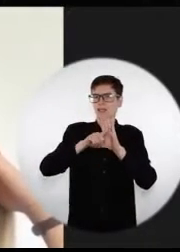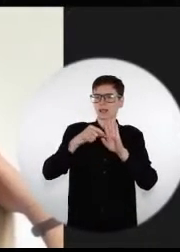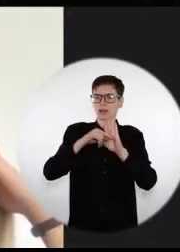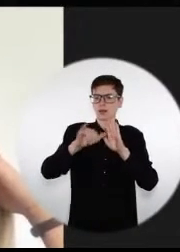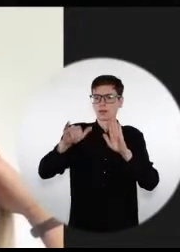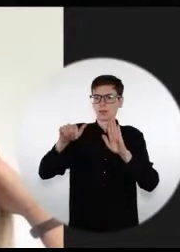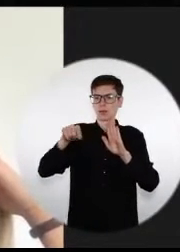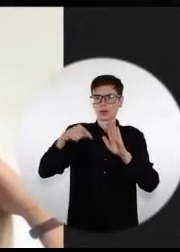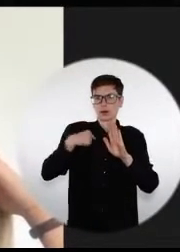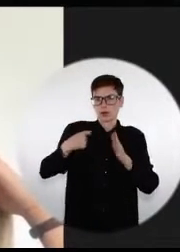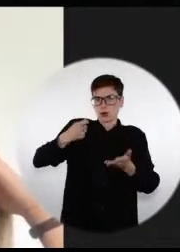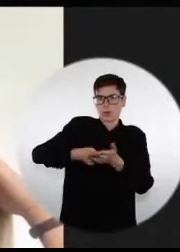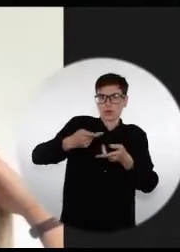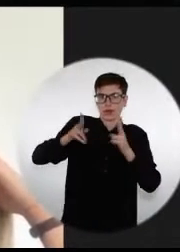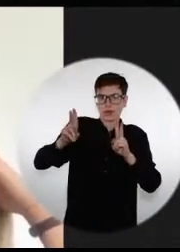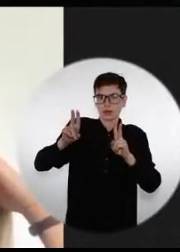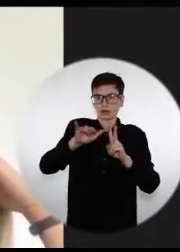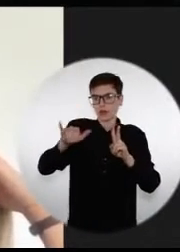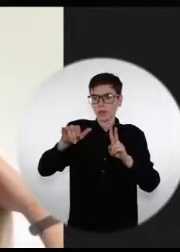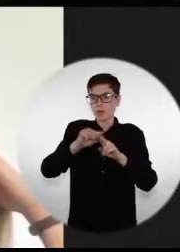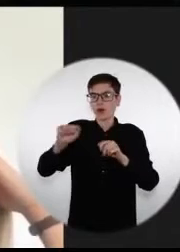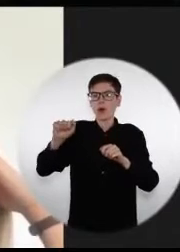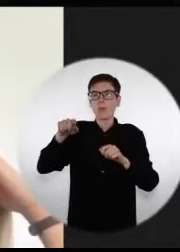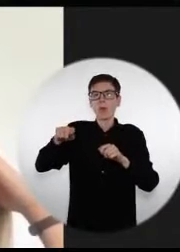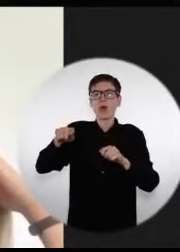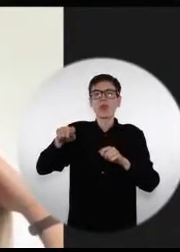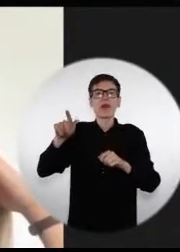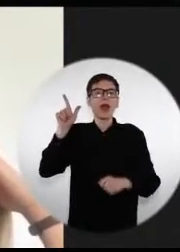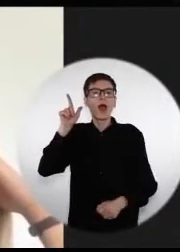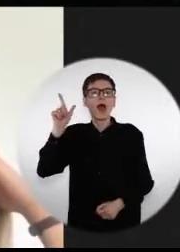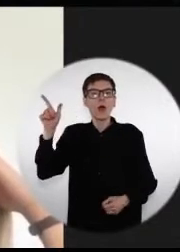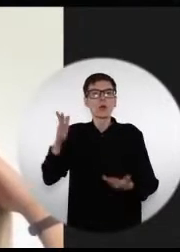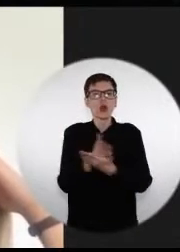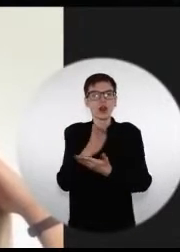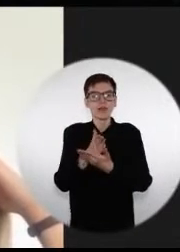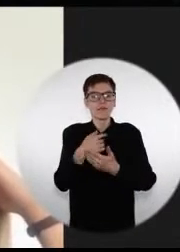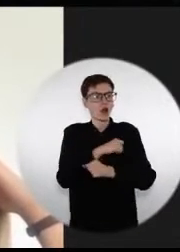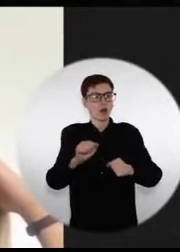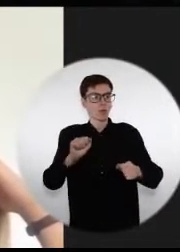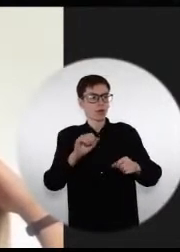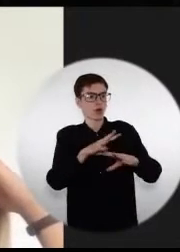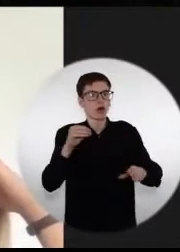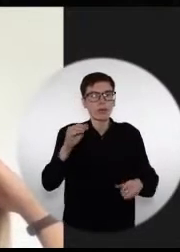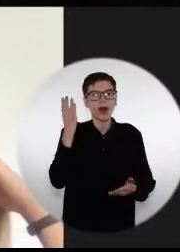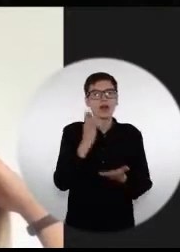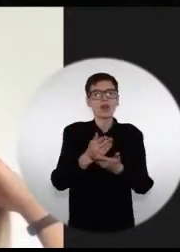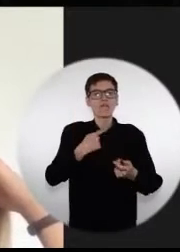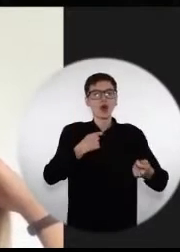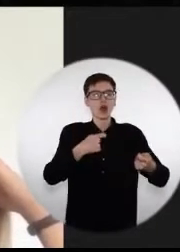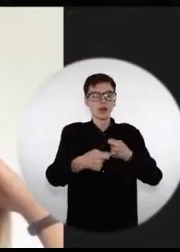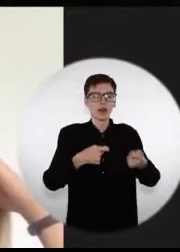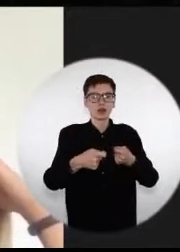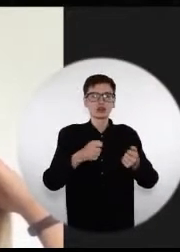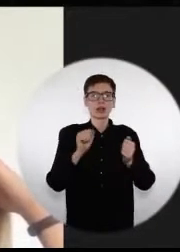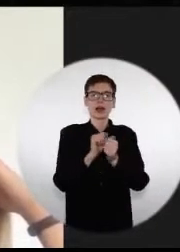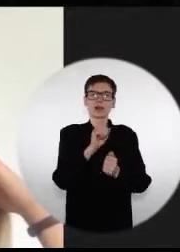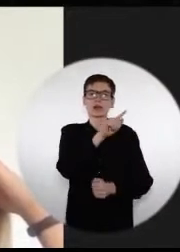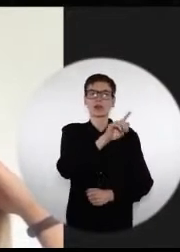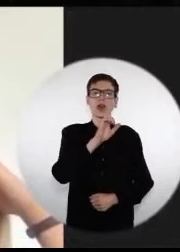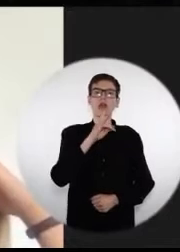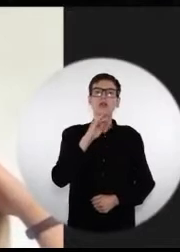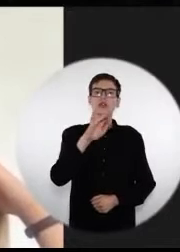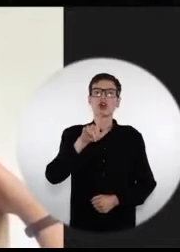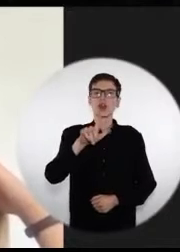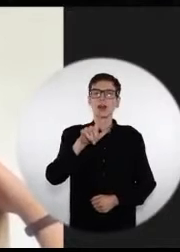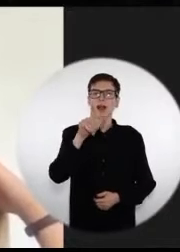muchas editoriales compran derecho amplio y después de eso los derechos no se pueden producir en audiolibros ya que no